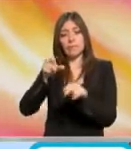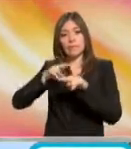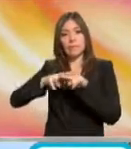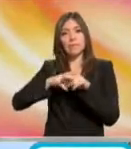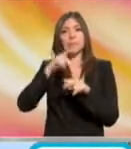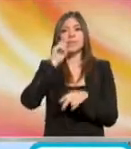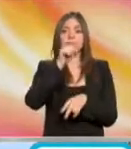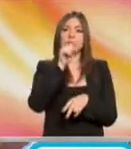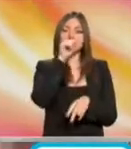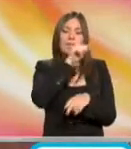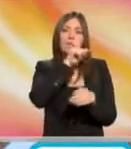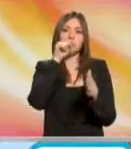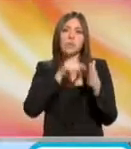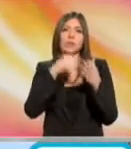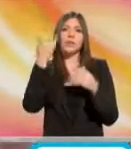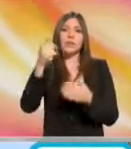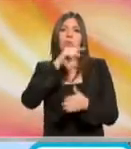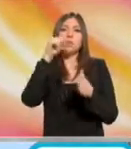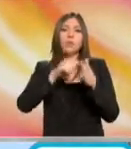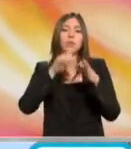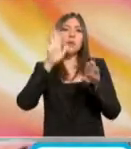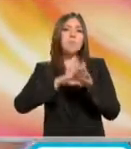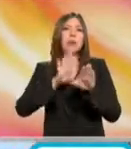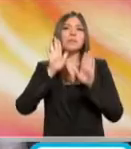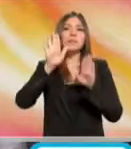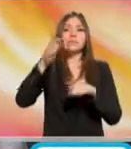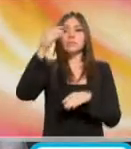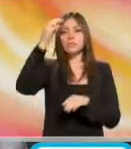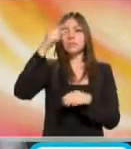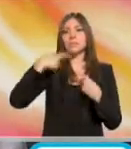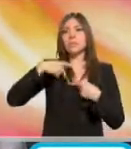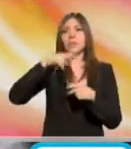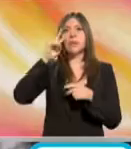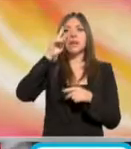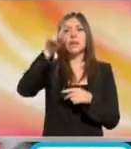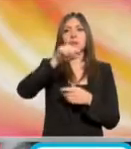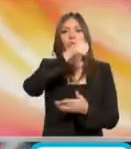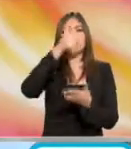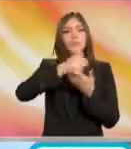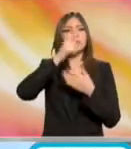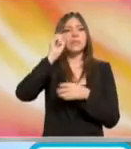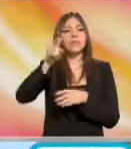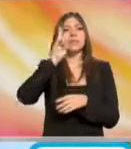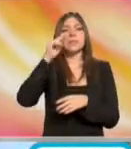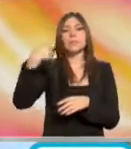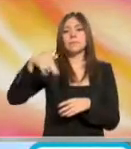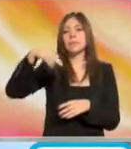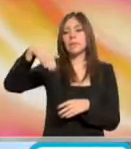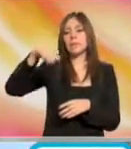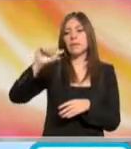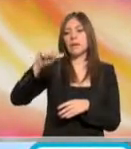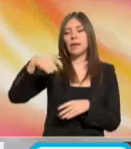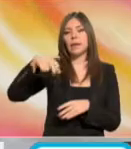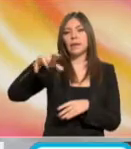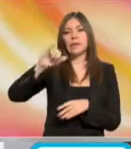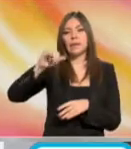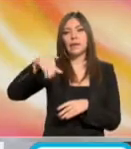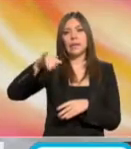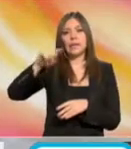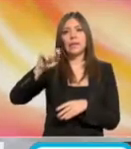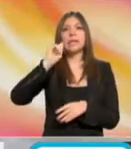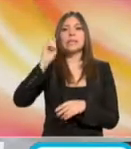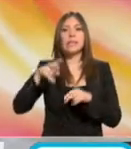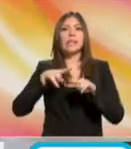de los monumentos, digamos, más conmemorativos de la ciudad es la Maquinita, que es esta, digamos, locomotora todavía a